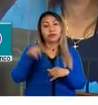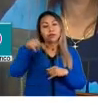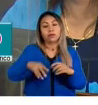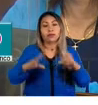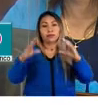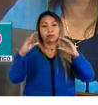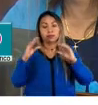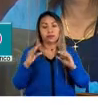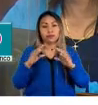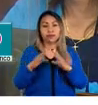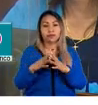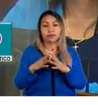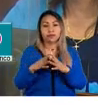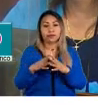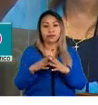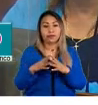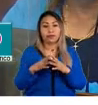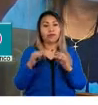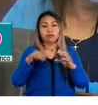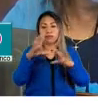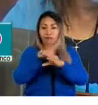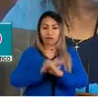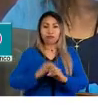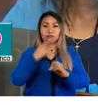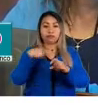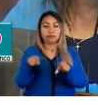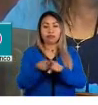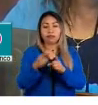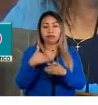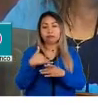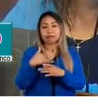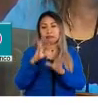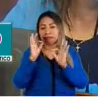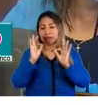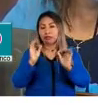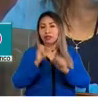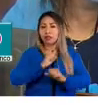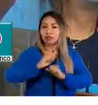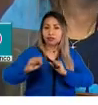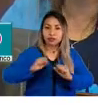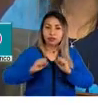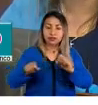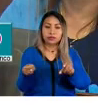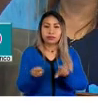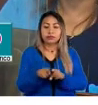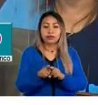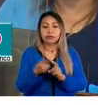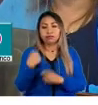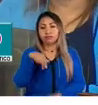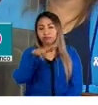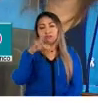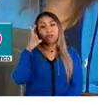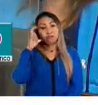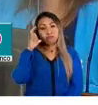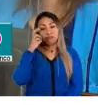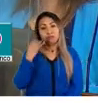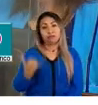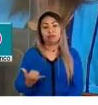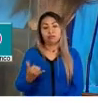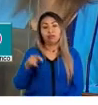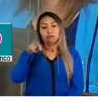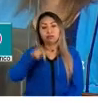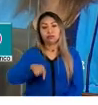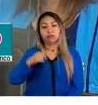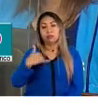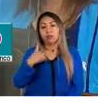hoy y que realmente aprecio muchísimo el sacrificio, el esfuerzo de estar escuchándome en el día de hoy, pero